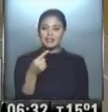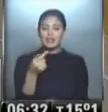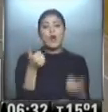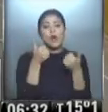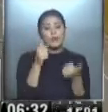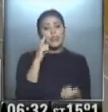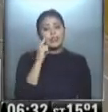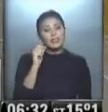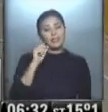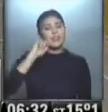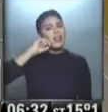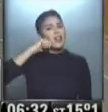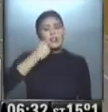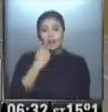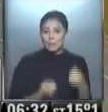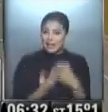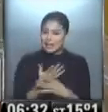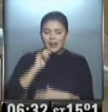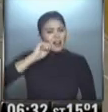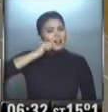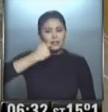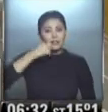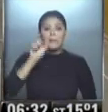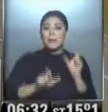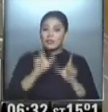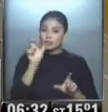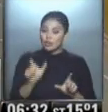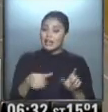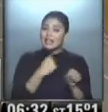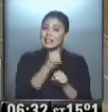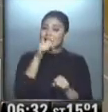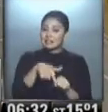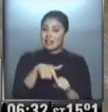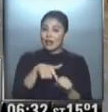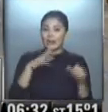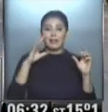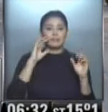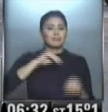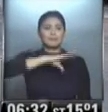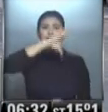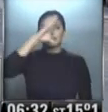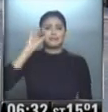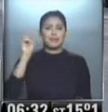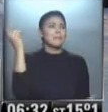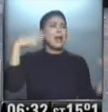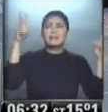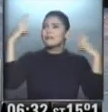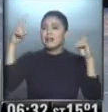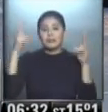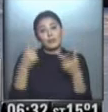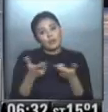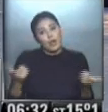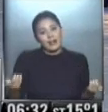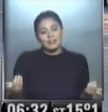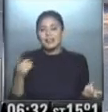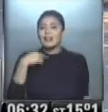días, hermosas. Hoy estamos teniendo una mañana maravillosa. Hay gente que todavía no se ha acostado, que anda dando vueltas por la ciudad.